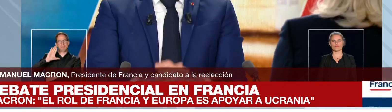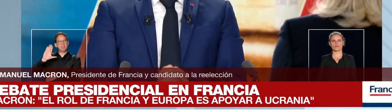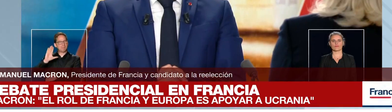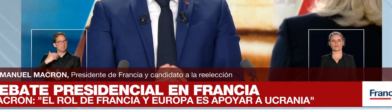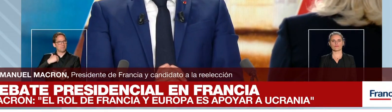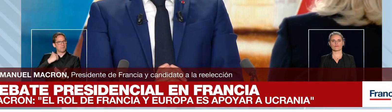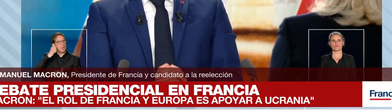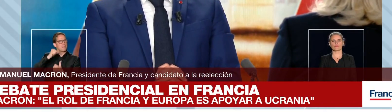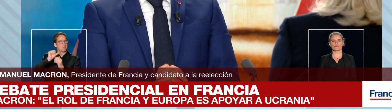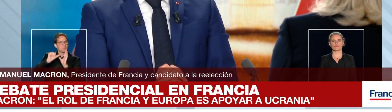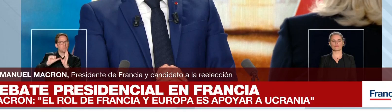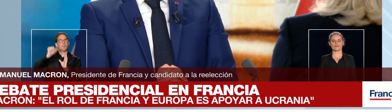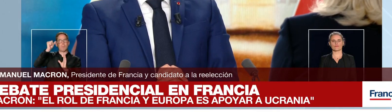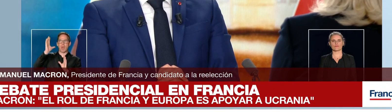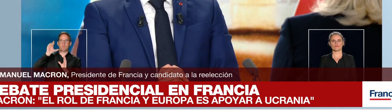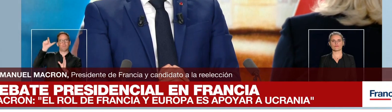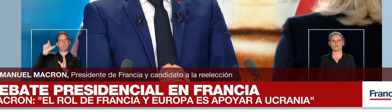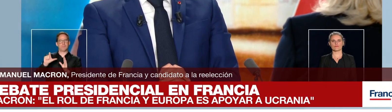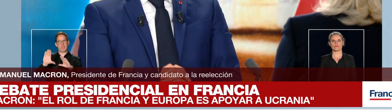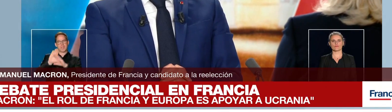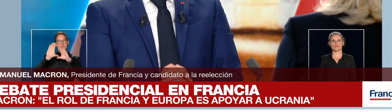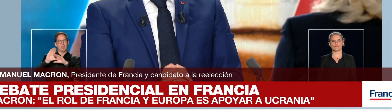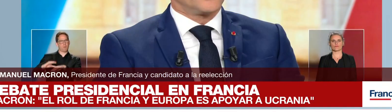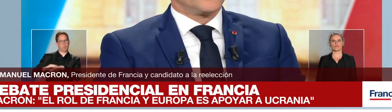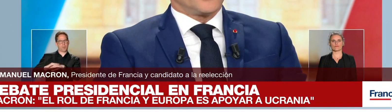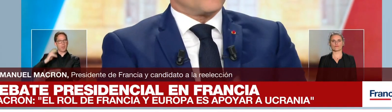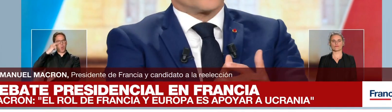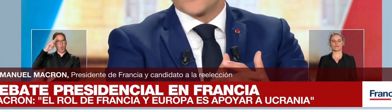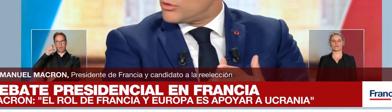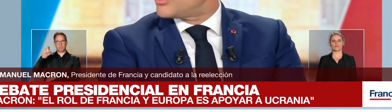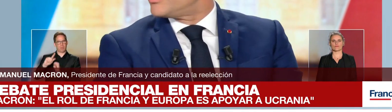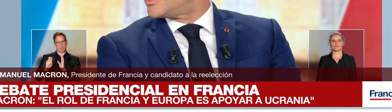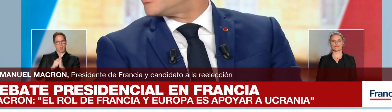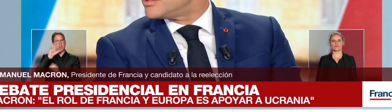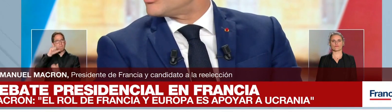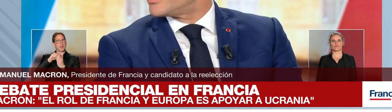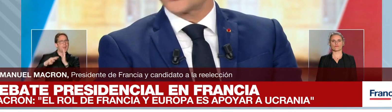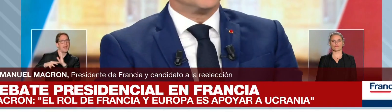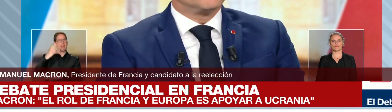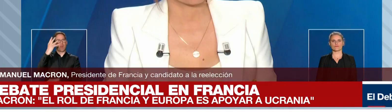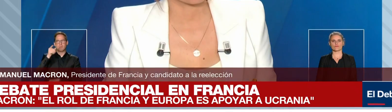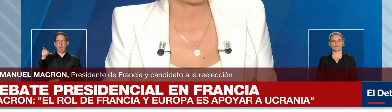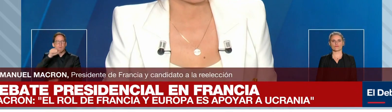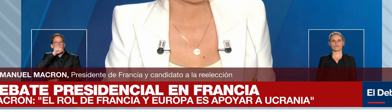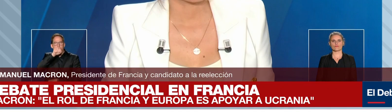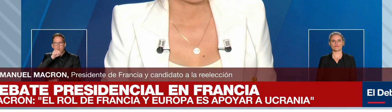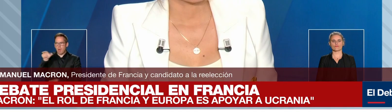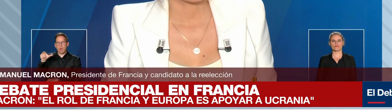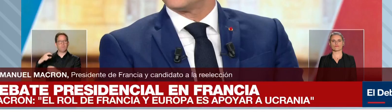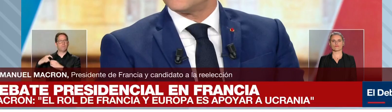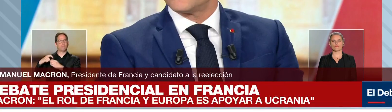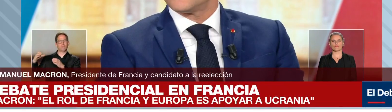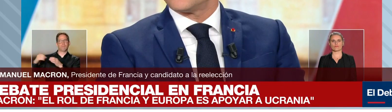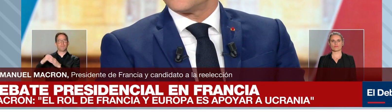las posiciones que ha tomado en el pasado. Una de las primeras responsables europeas desde el 2014 en reconocer el resultado de la anexión de